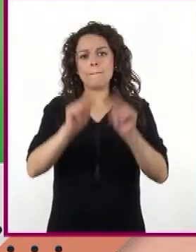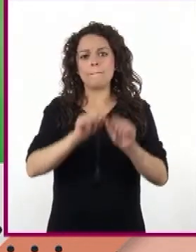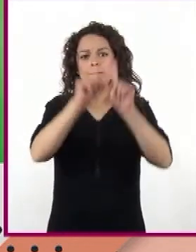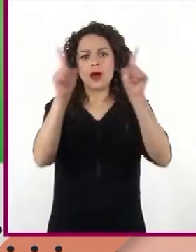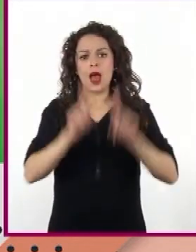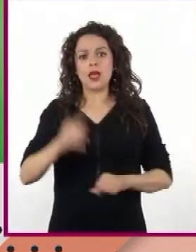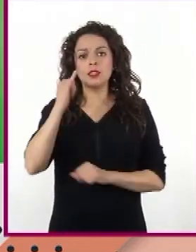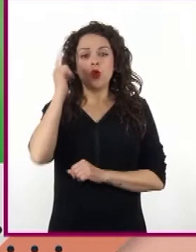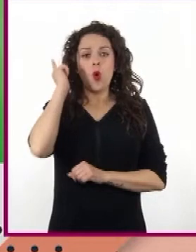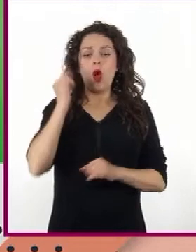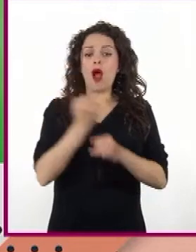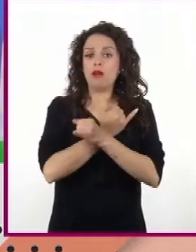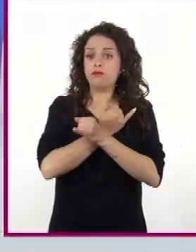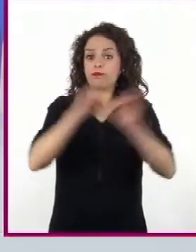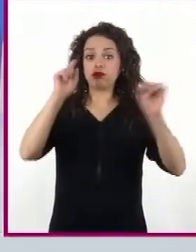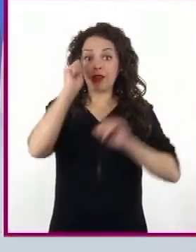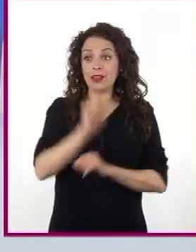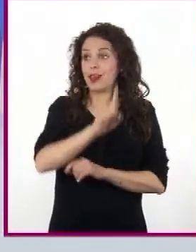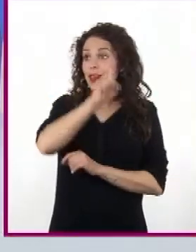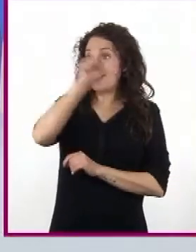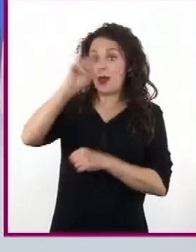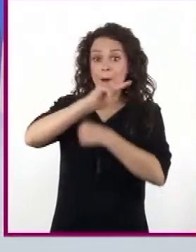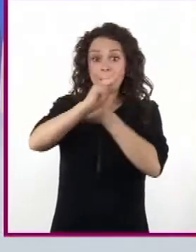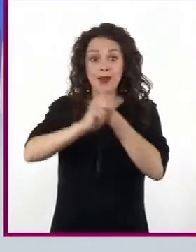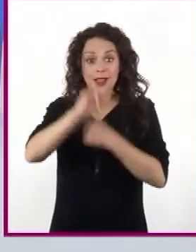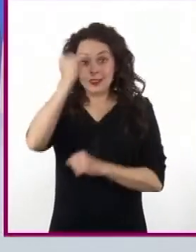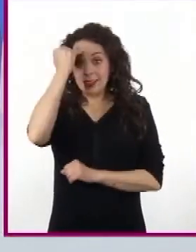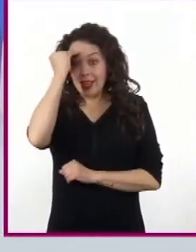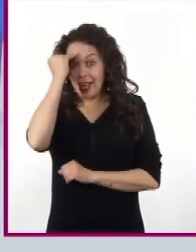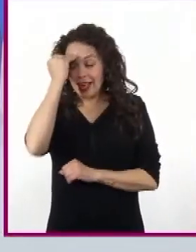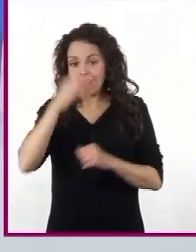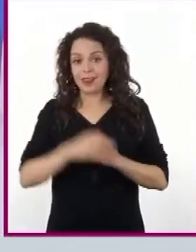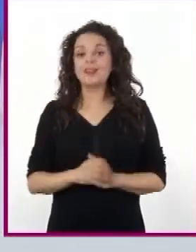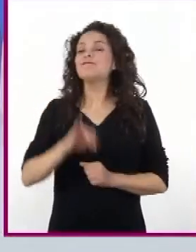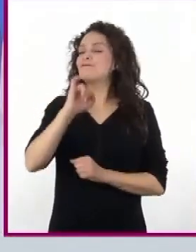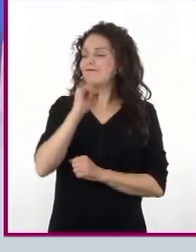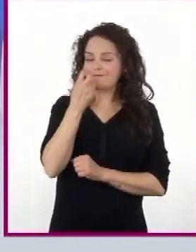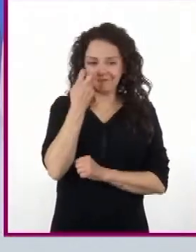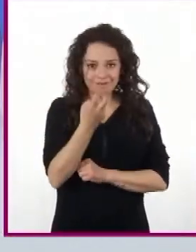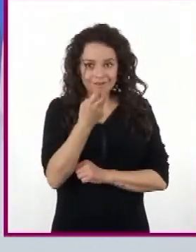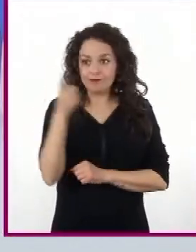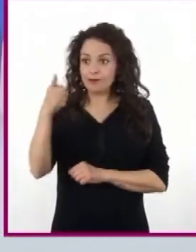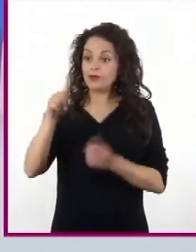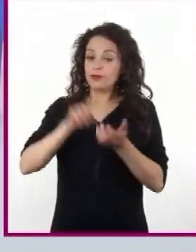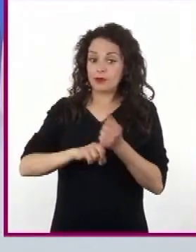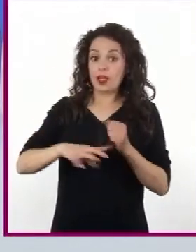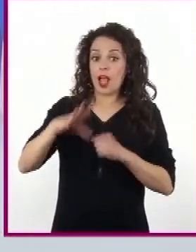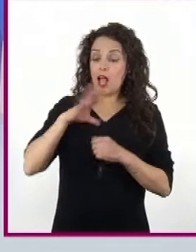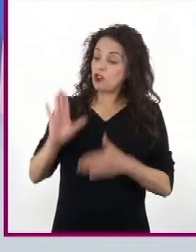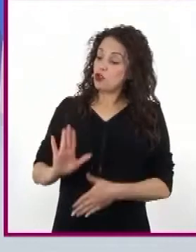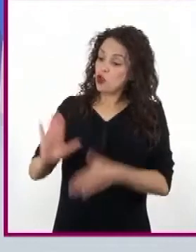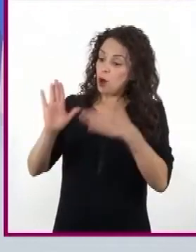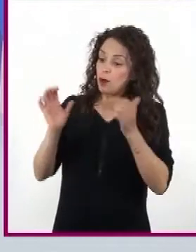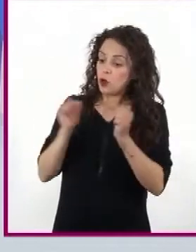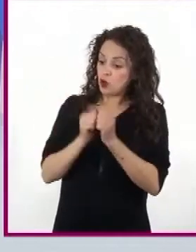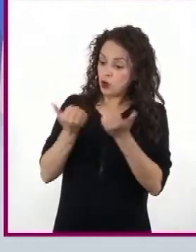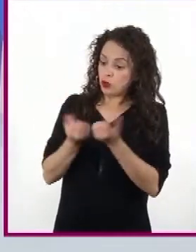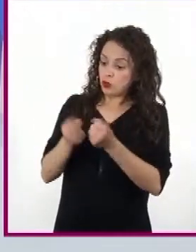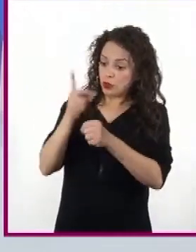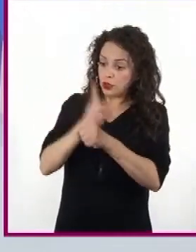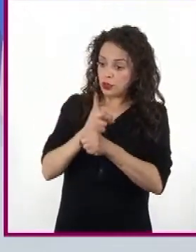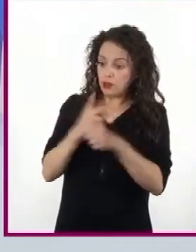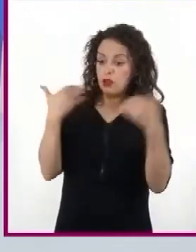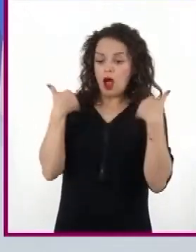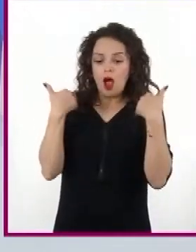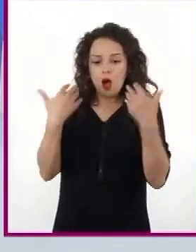independencia de la India. Así es, fue un personaje que se caracterizó por su compromiso con la sociedad, su comprensión hacia